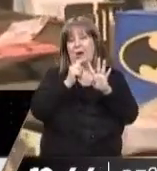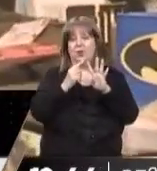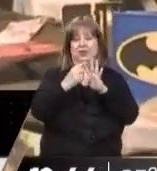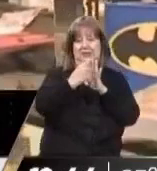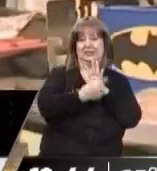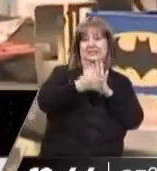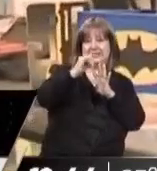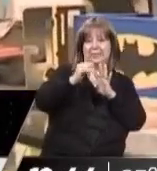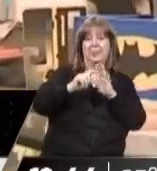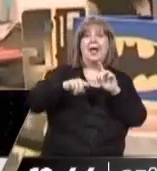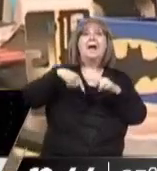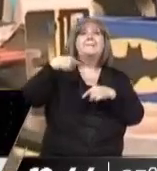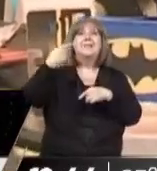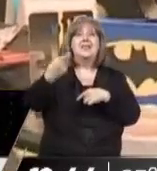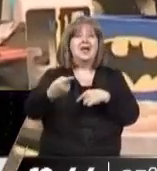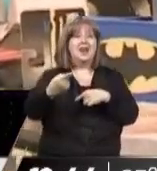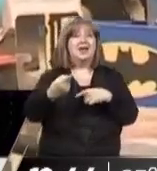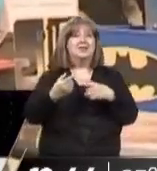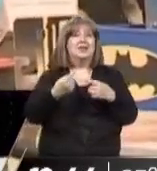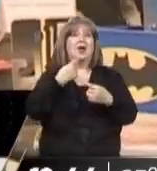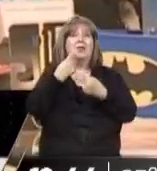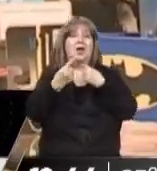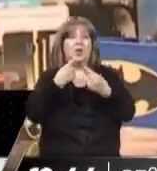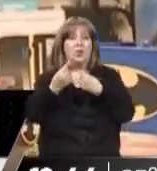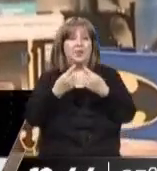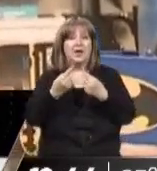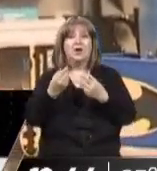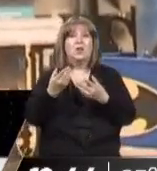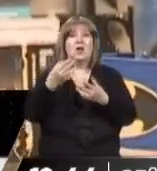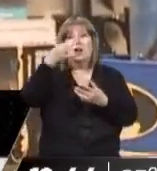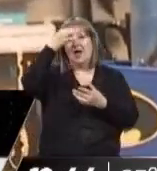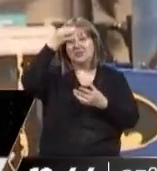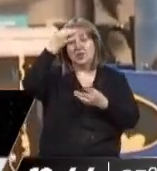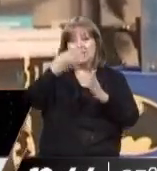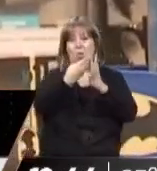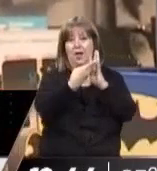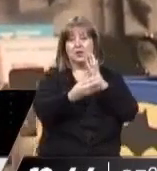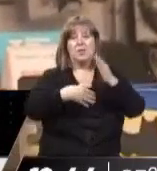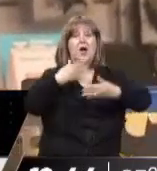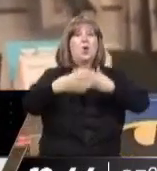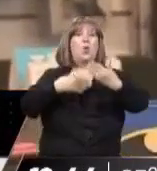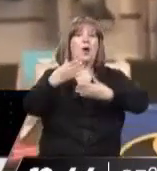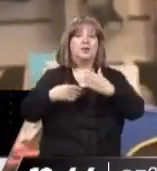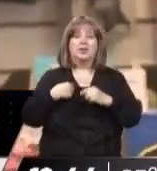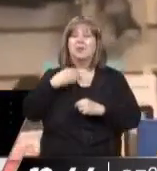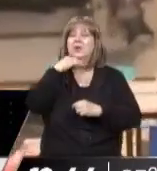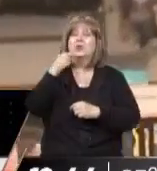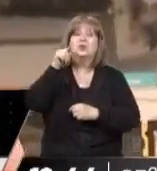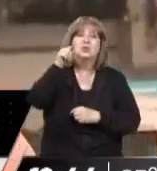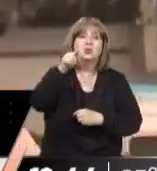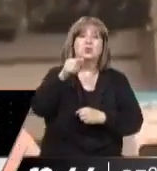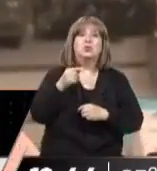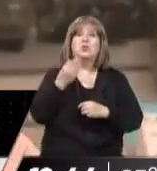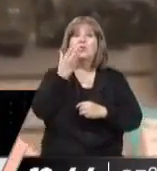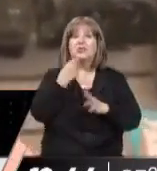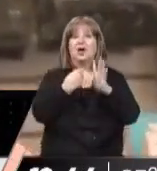Batman. Y mañana vas a juntar a la gente y le vas a preguntar cuál es tu actor favorito de Batman y vas a hacer un juego. Y te pregunta, Julián, cuál es tu actor favorito